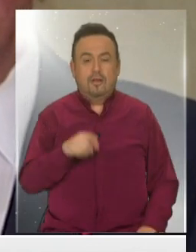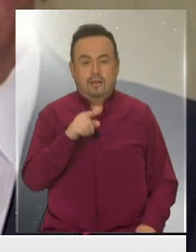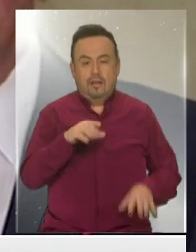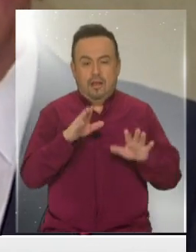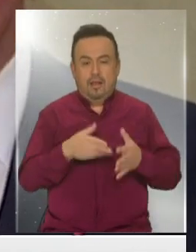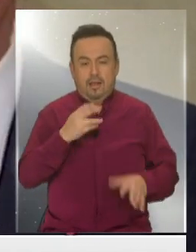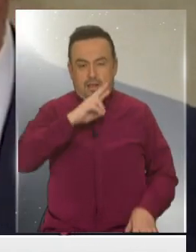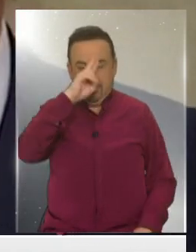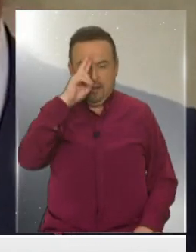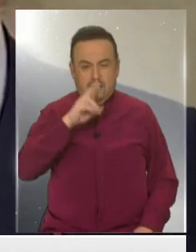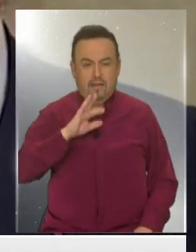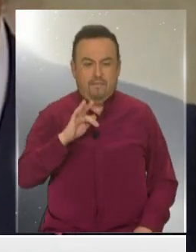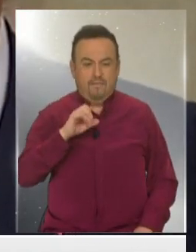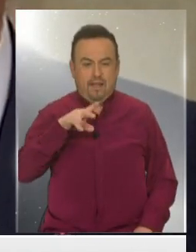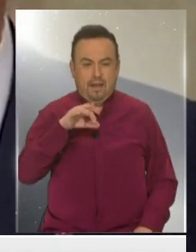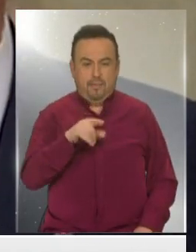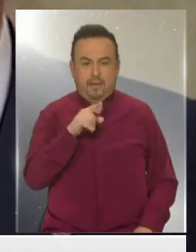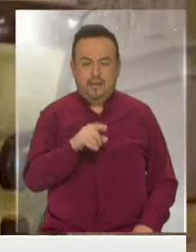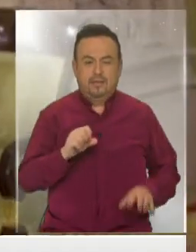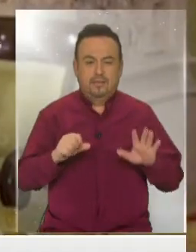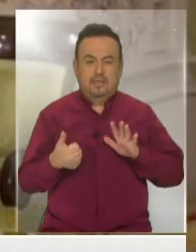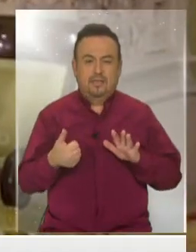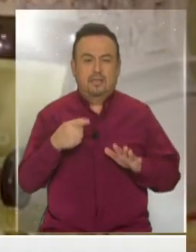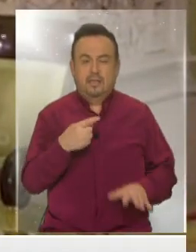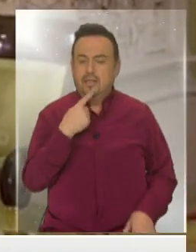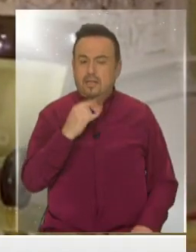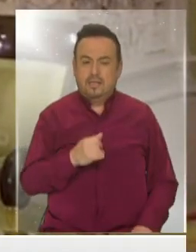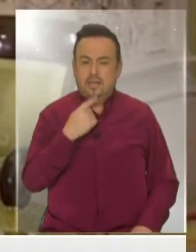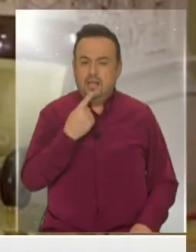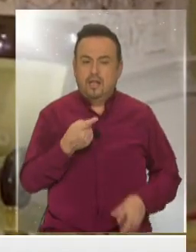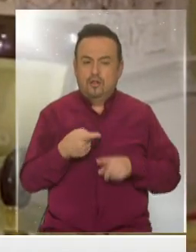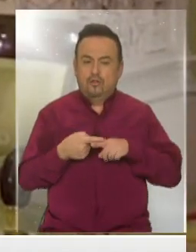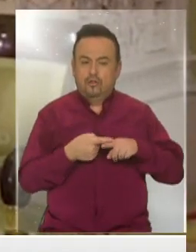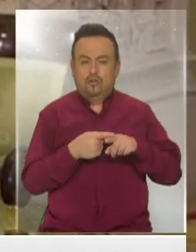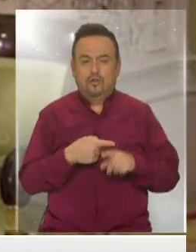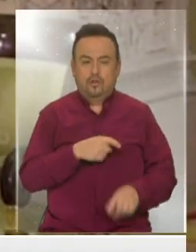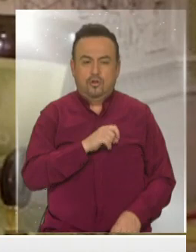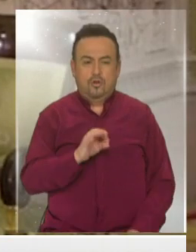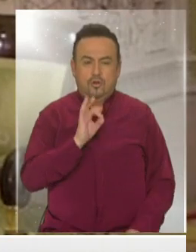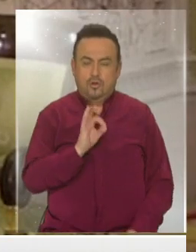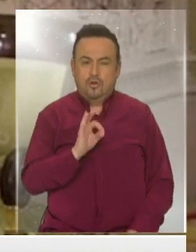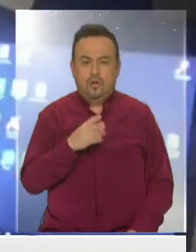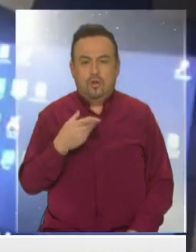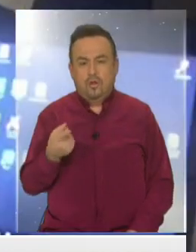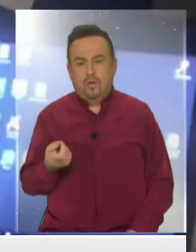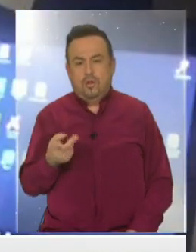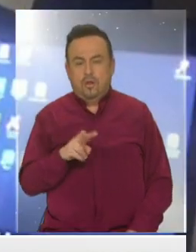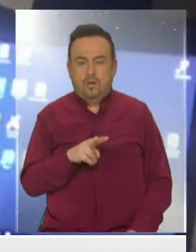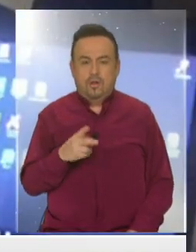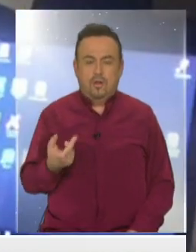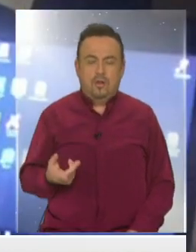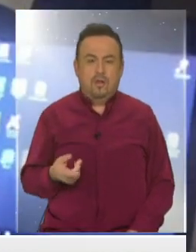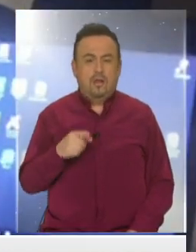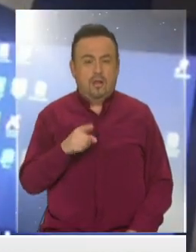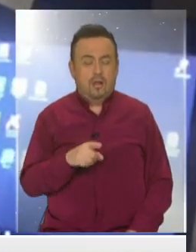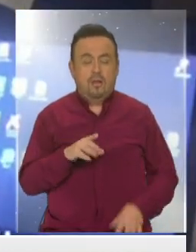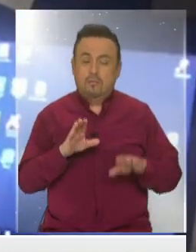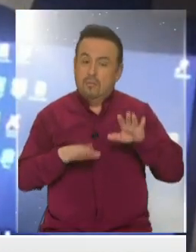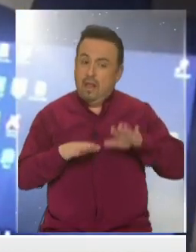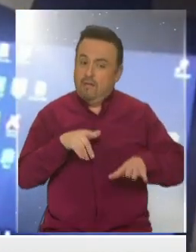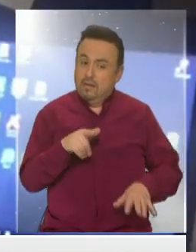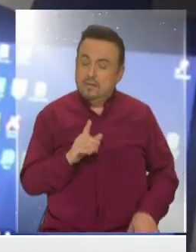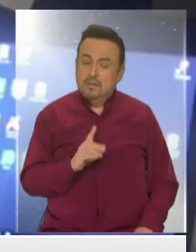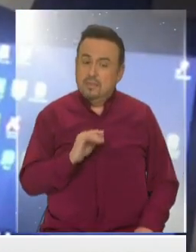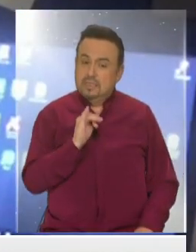el actual rey Felipe VI. Siempre se ha dicho de la sociedad española que era más juancarlista que monárquica. De hecho, es probable